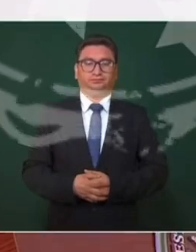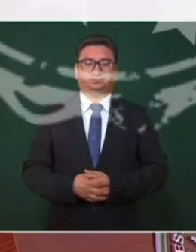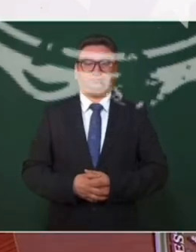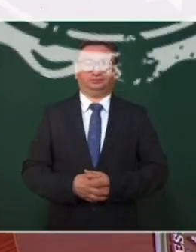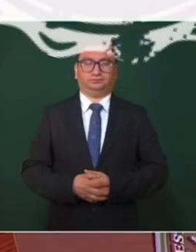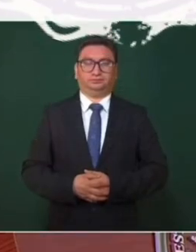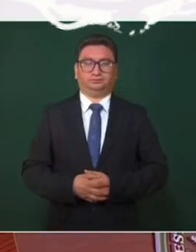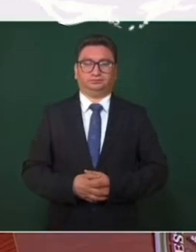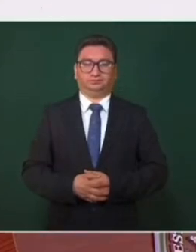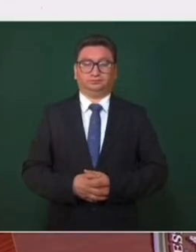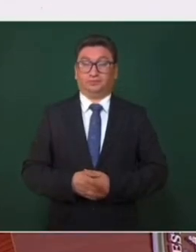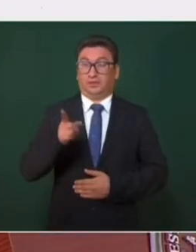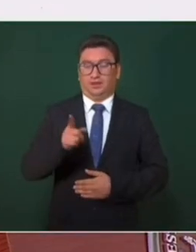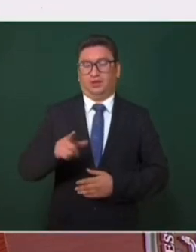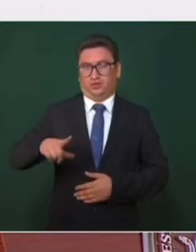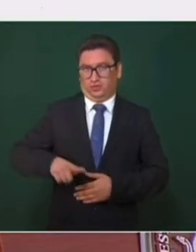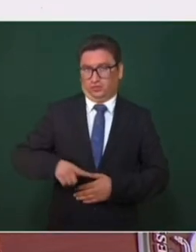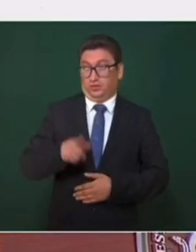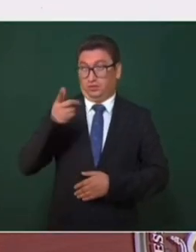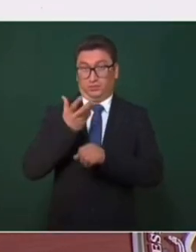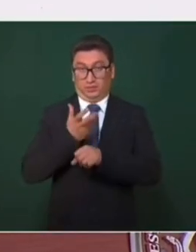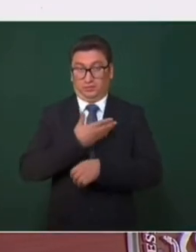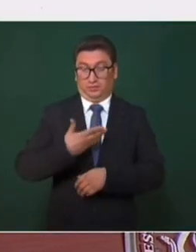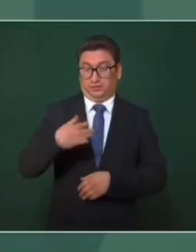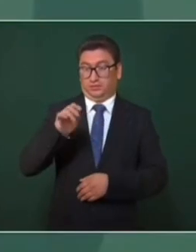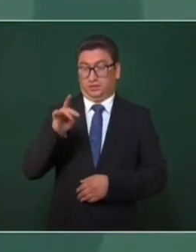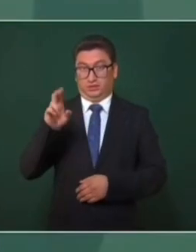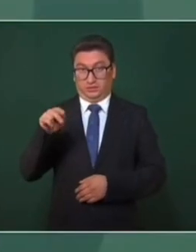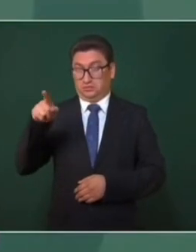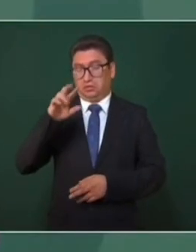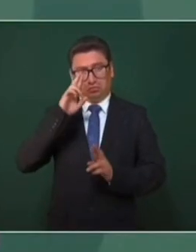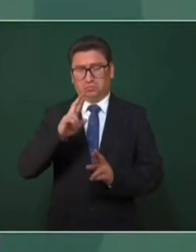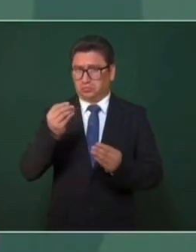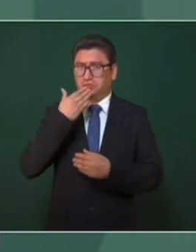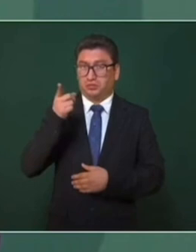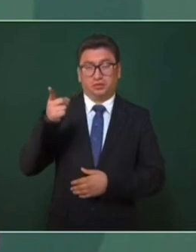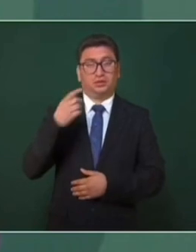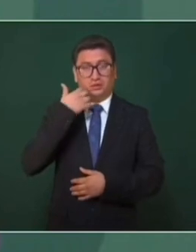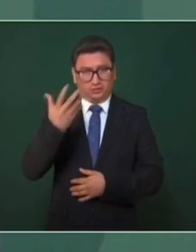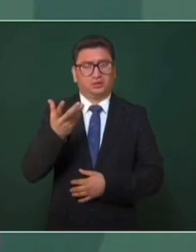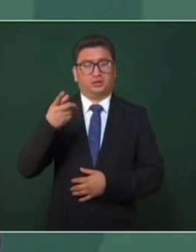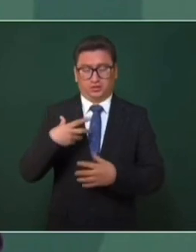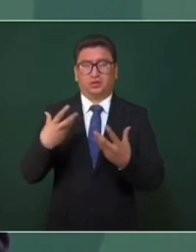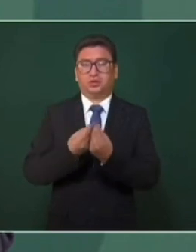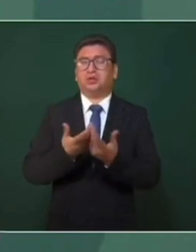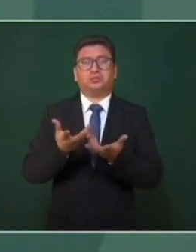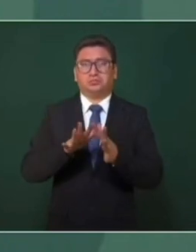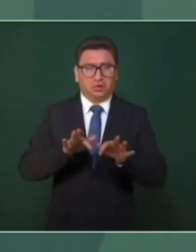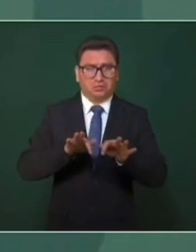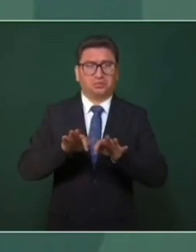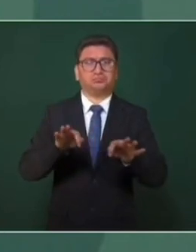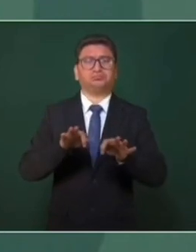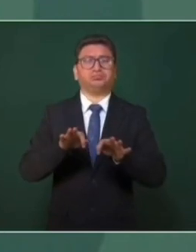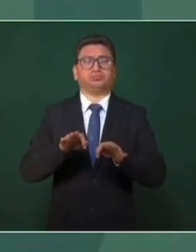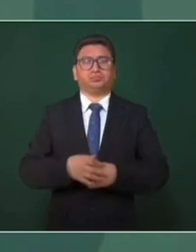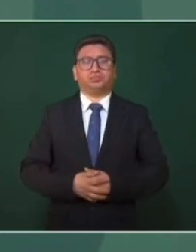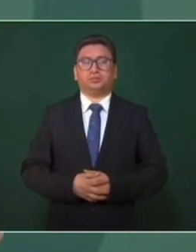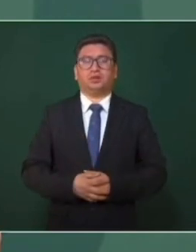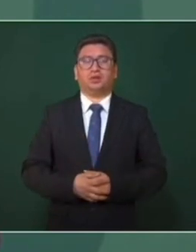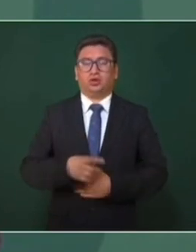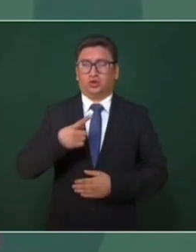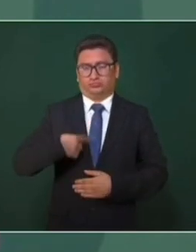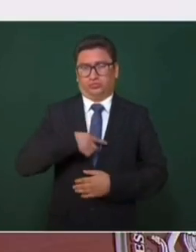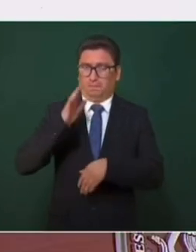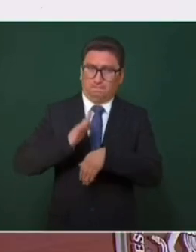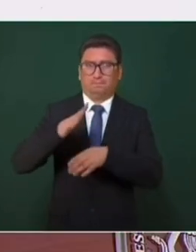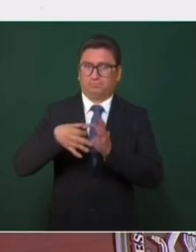El gobierno del presidente Biden ha sido muy respetuoso y se está buscando que trabajemos cada vez en mayor